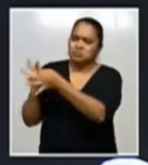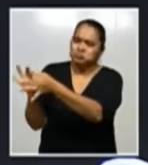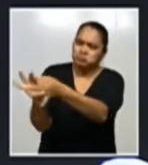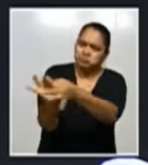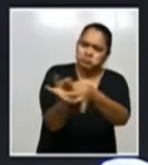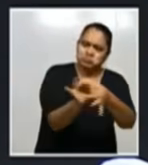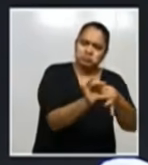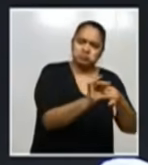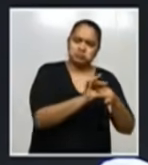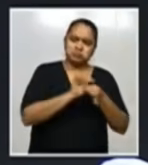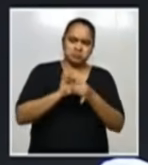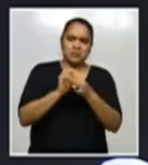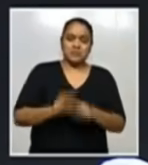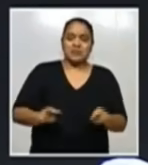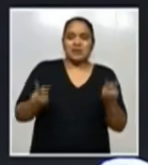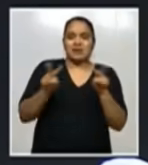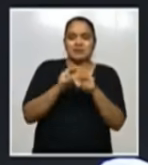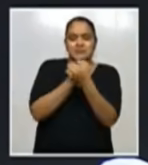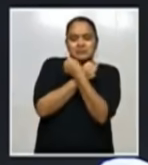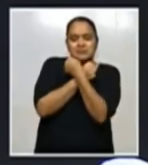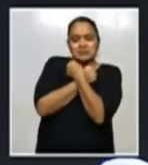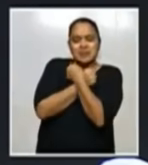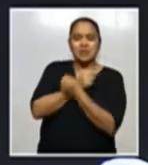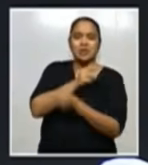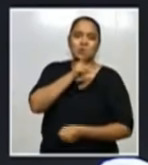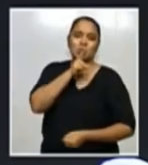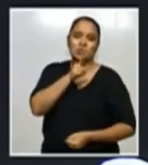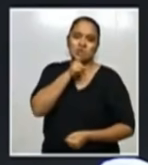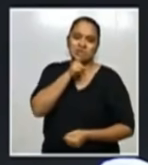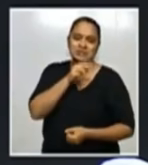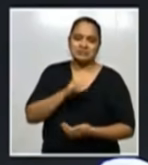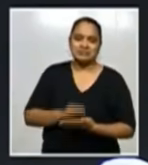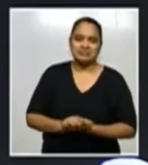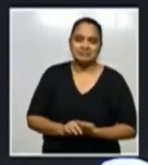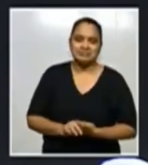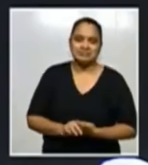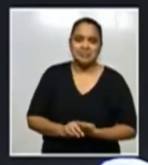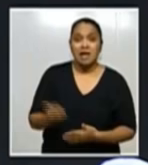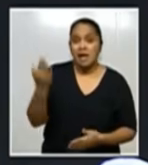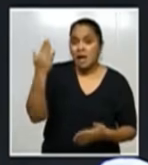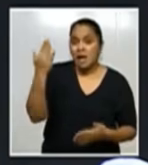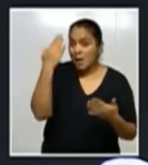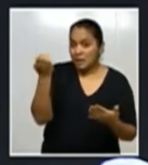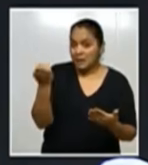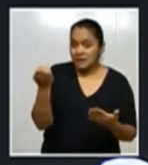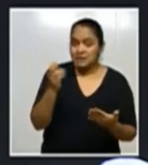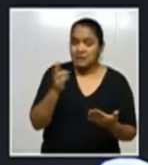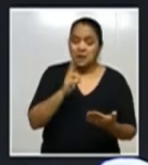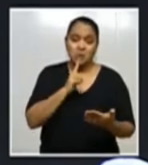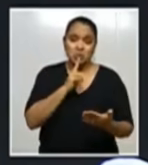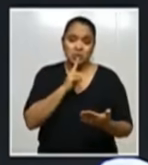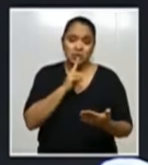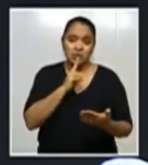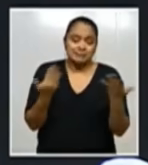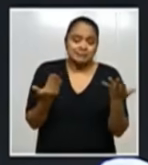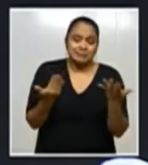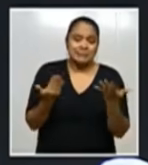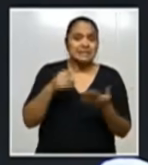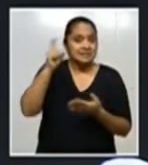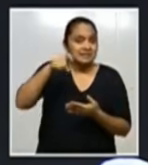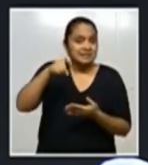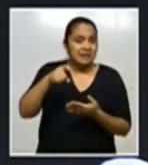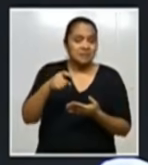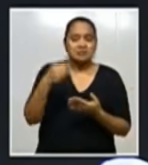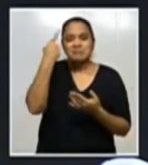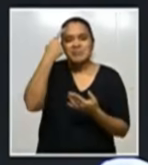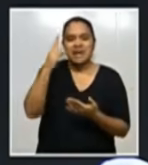grande, que es el amor a Honduras. Porque sin Honduras no hay empresas, sin Honduras no hay